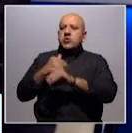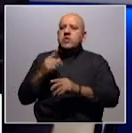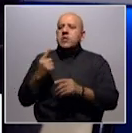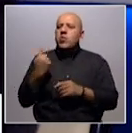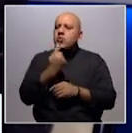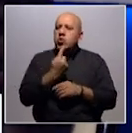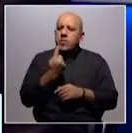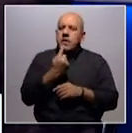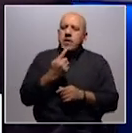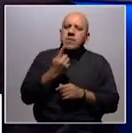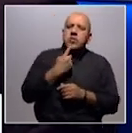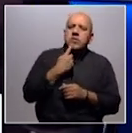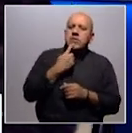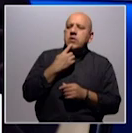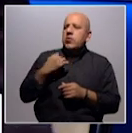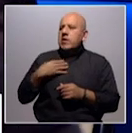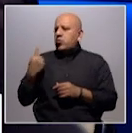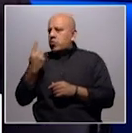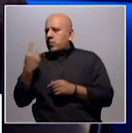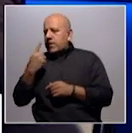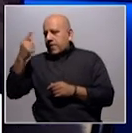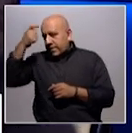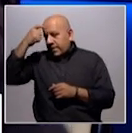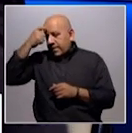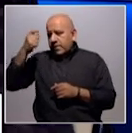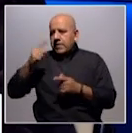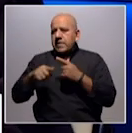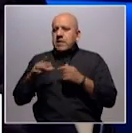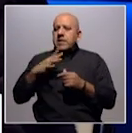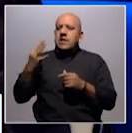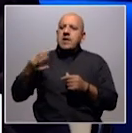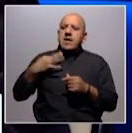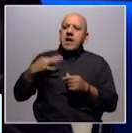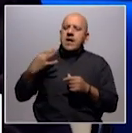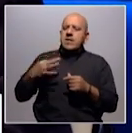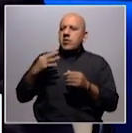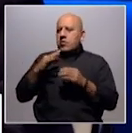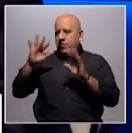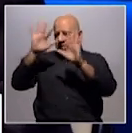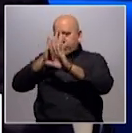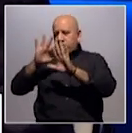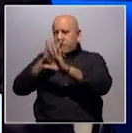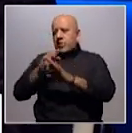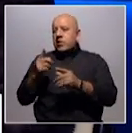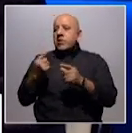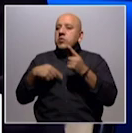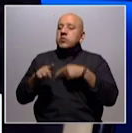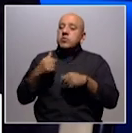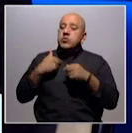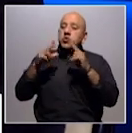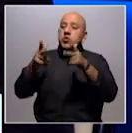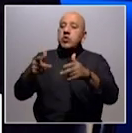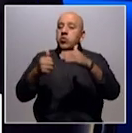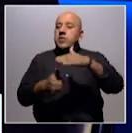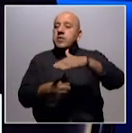política la autonomía técnica me parece de muchos años a esta parte no no es de ahora pero cuando yo digo